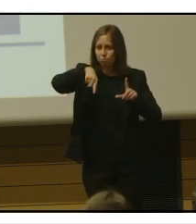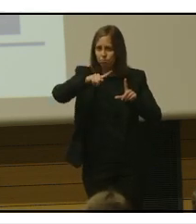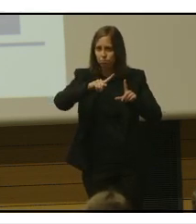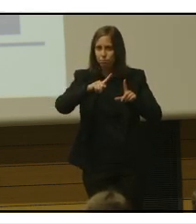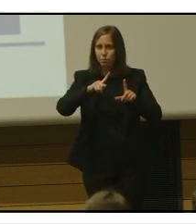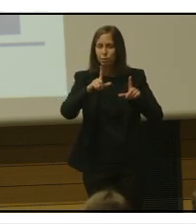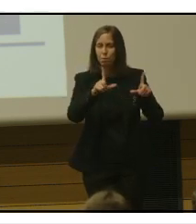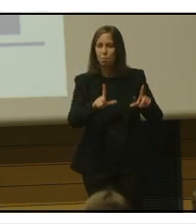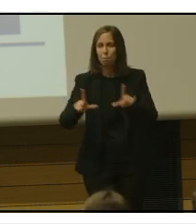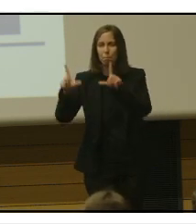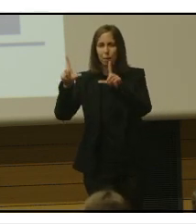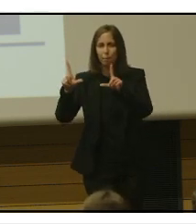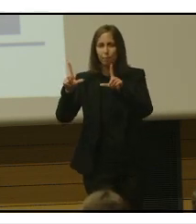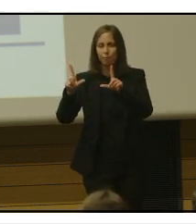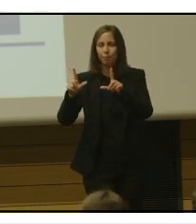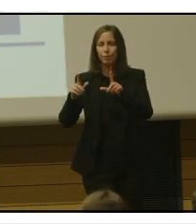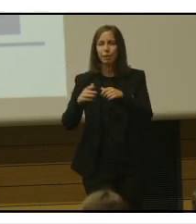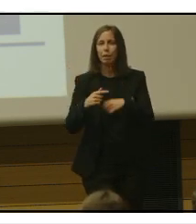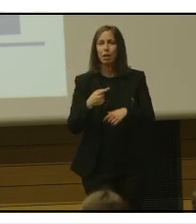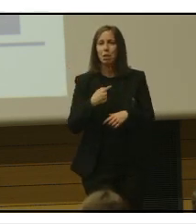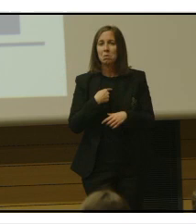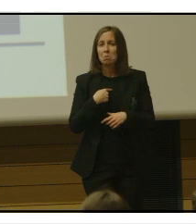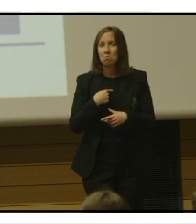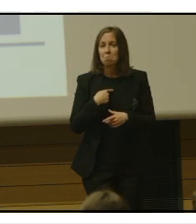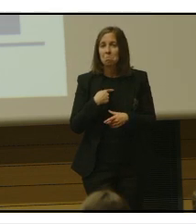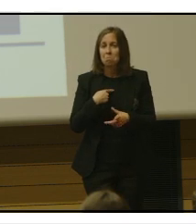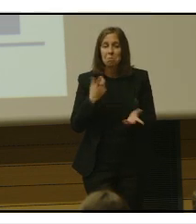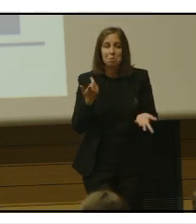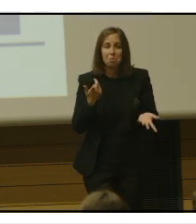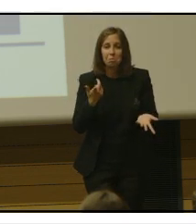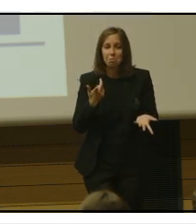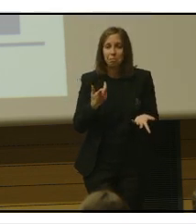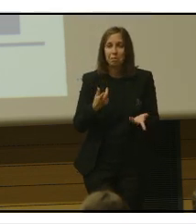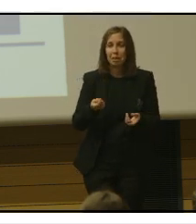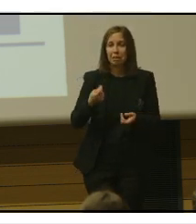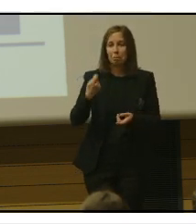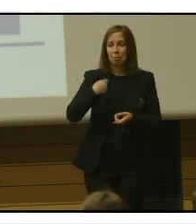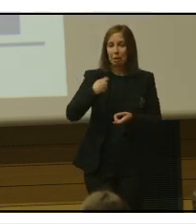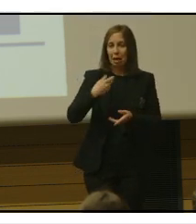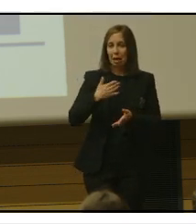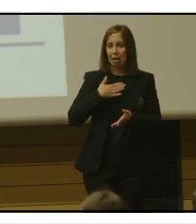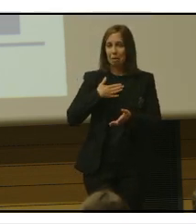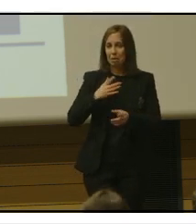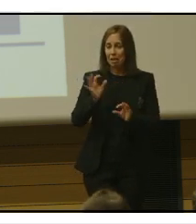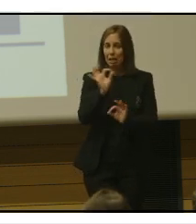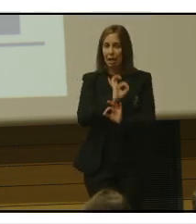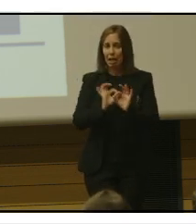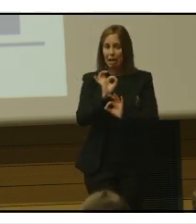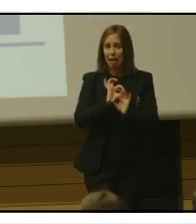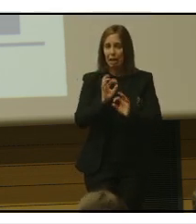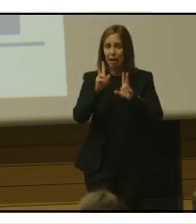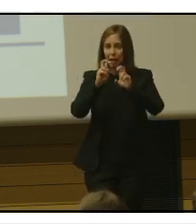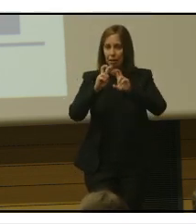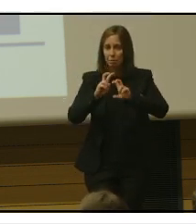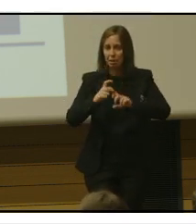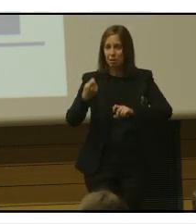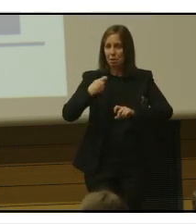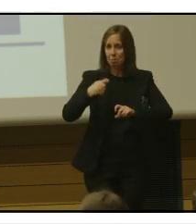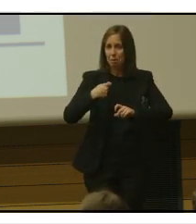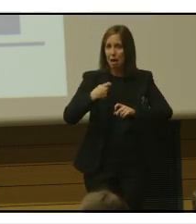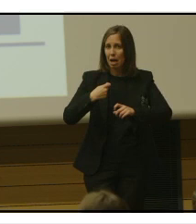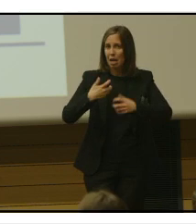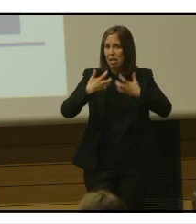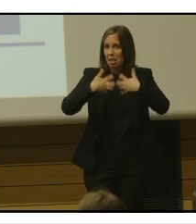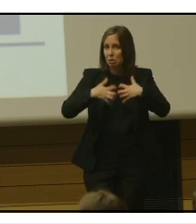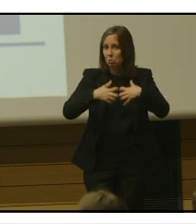poner cuando vamos a hablar de algo. Yo no tengo ningún conflicto de intereses, no recibo dinero de nadie por decir esto, ni mis investigaciones vienen pagadas